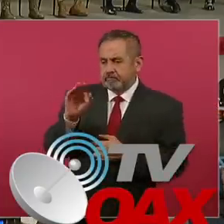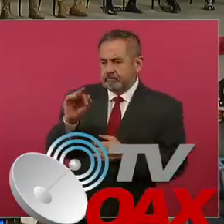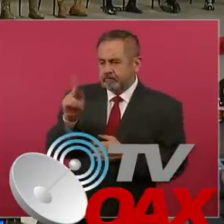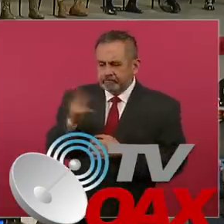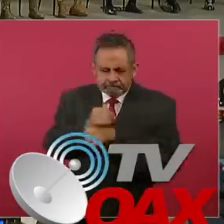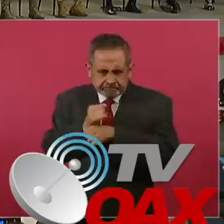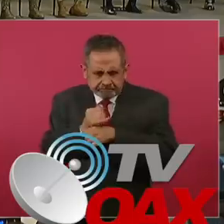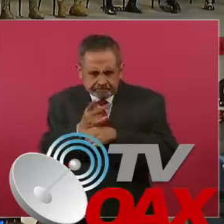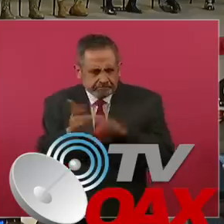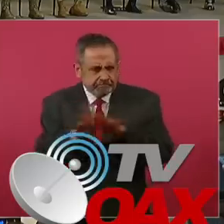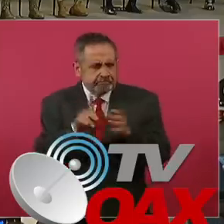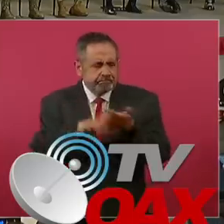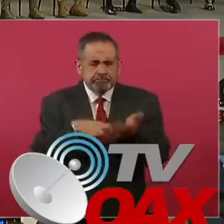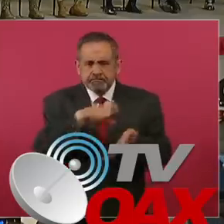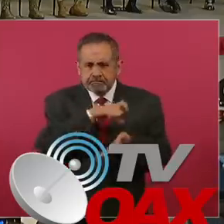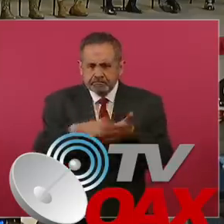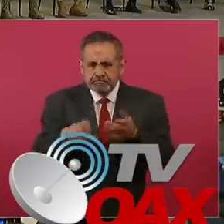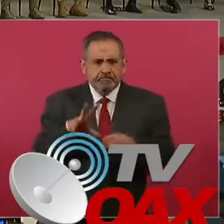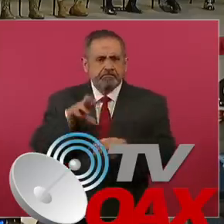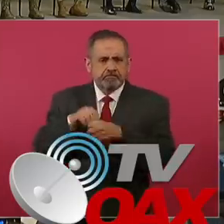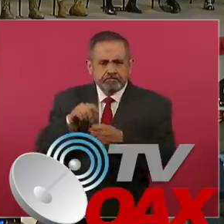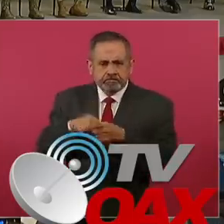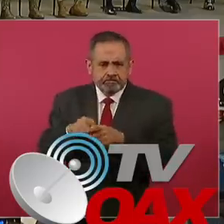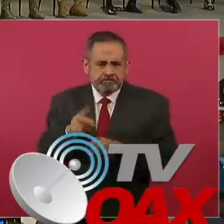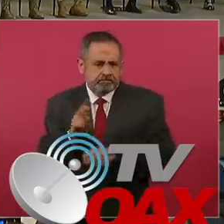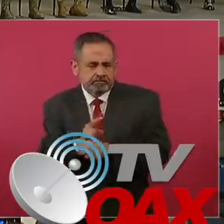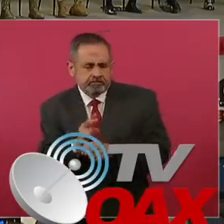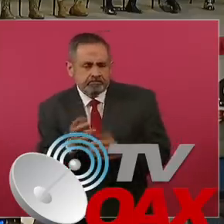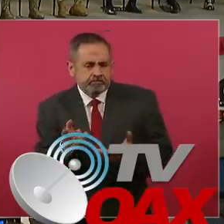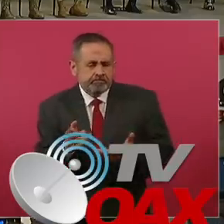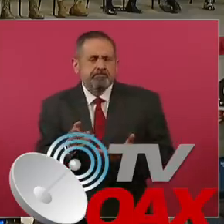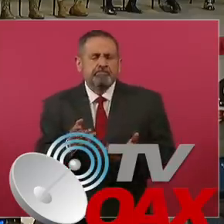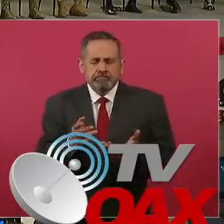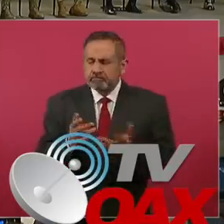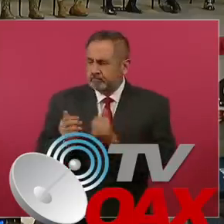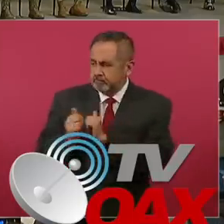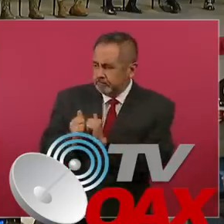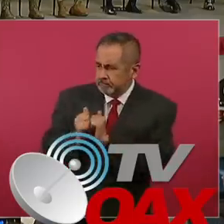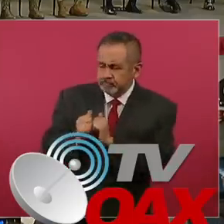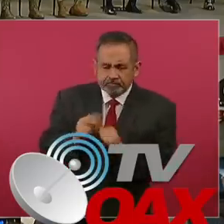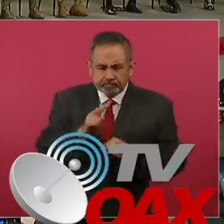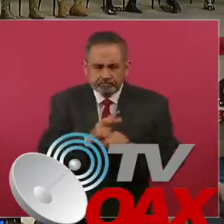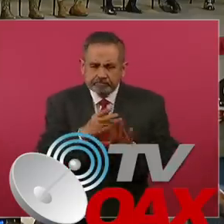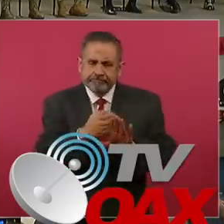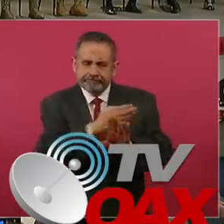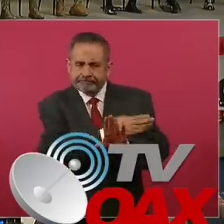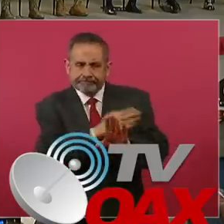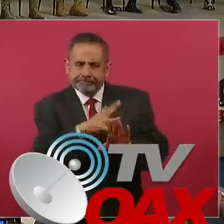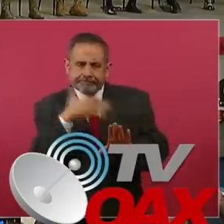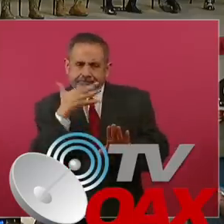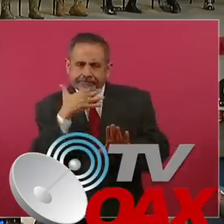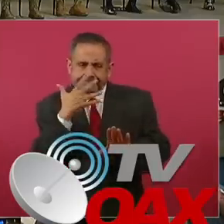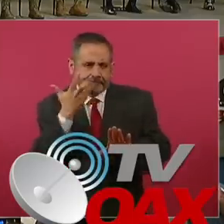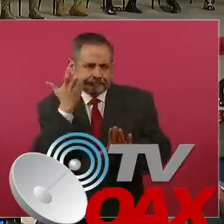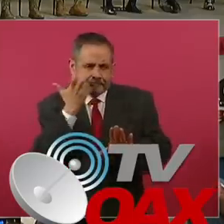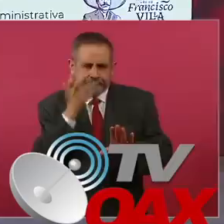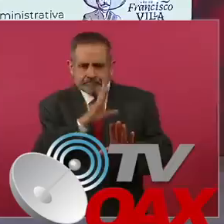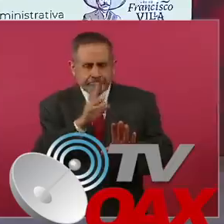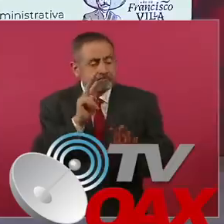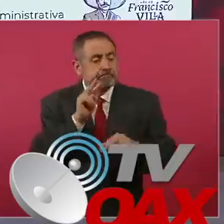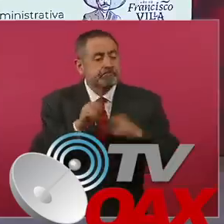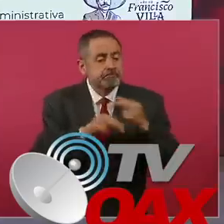Pública? El órgano interno de control da acompañamiento preventivo en todas las etapas